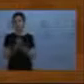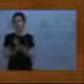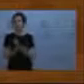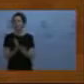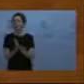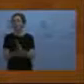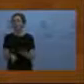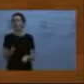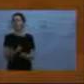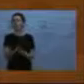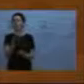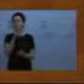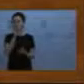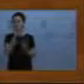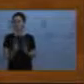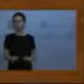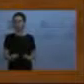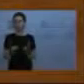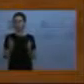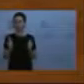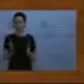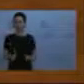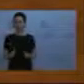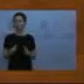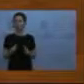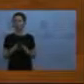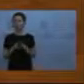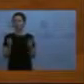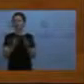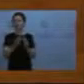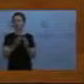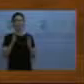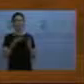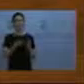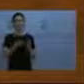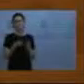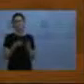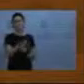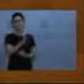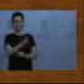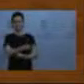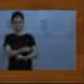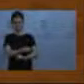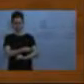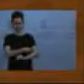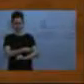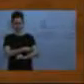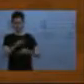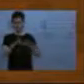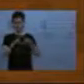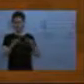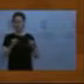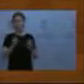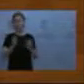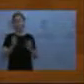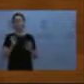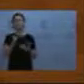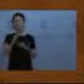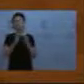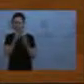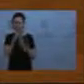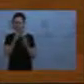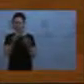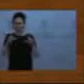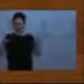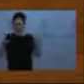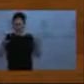los nacidos digitales, los nativos digitales. En la página web del deporte del Principado de Asturias, la Dirección General de Deportes, les reto a ustedes a encontrar alguna referencia a